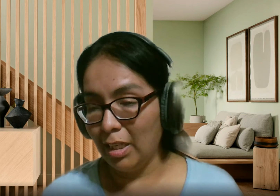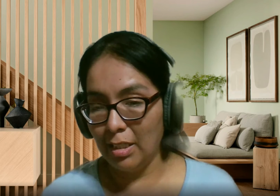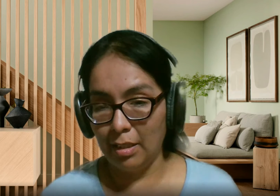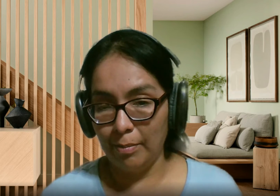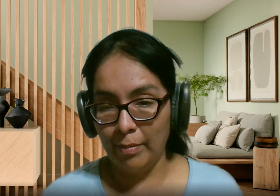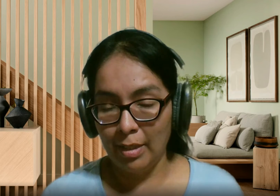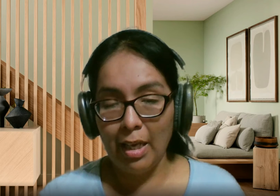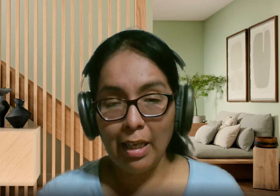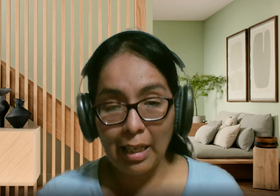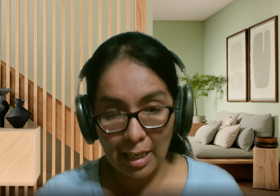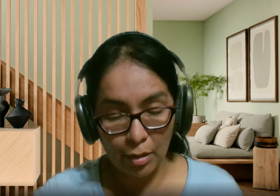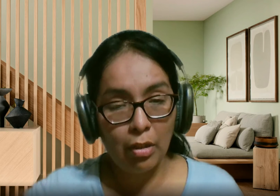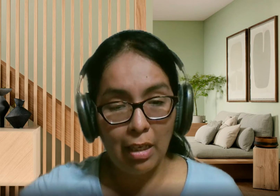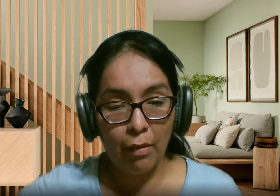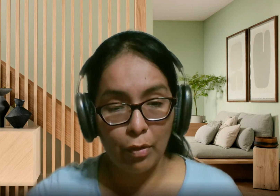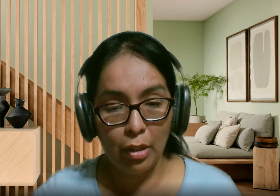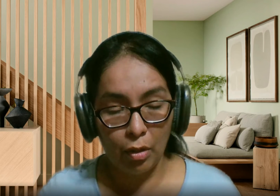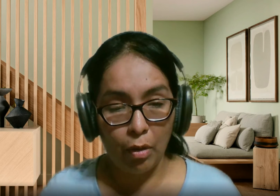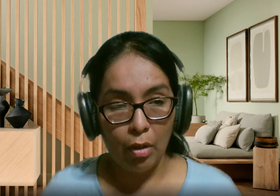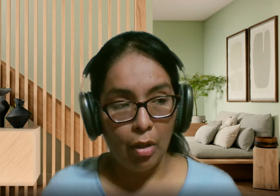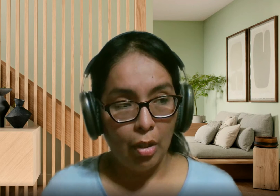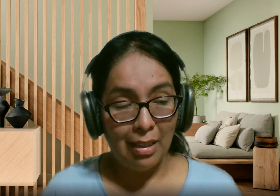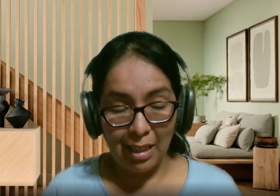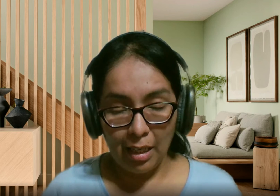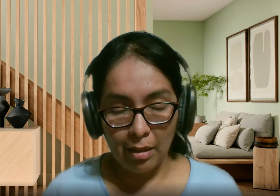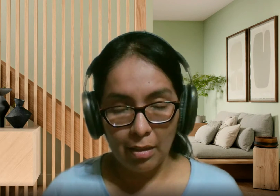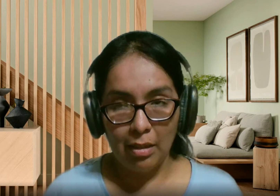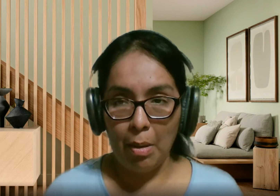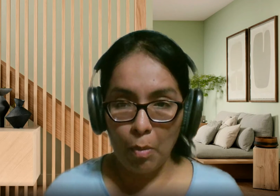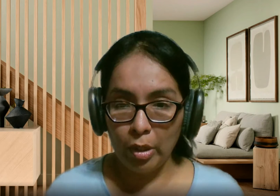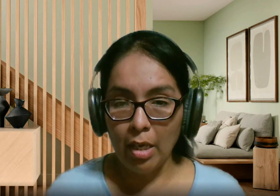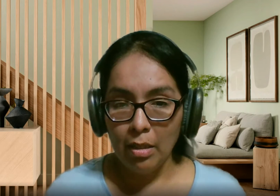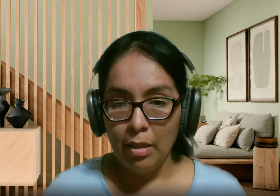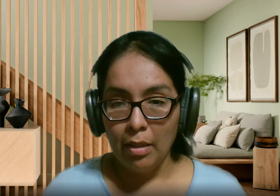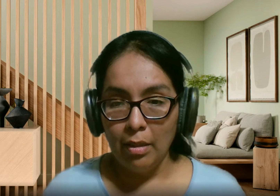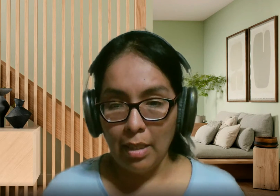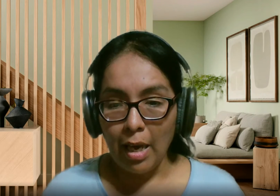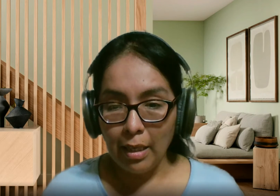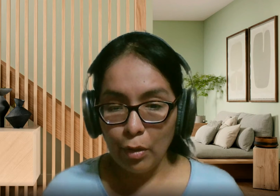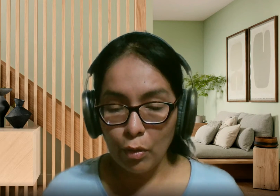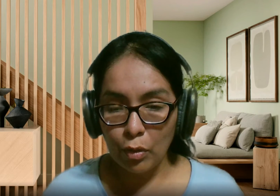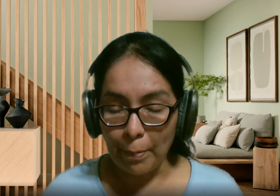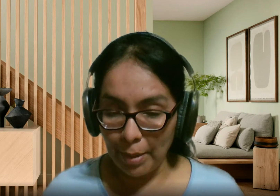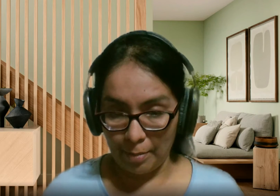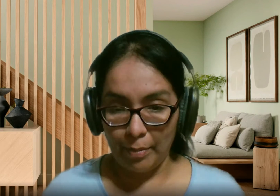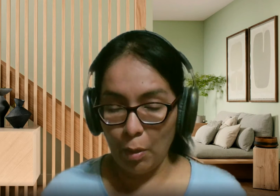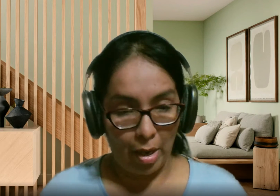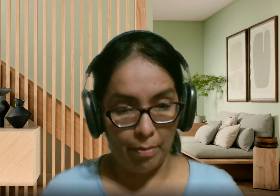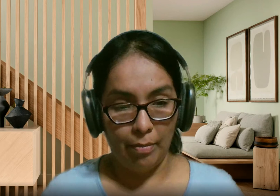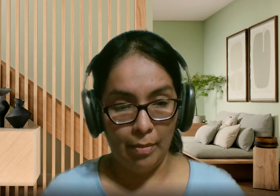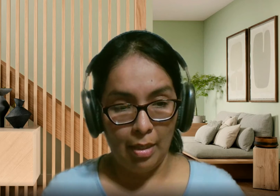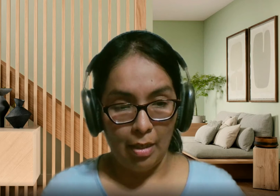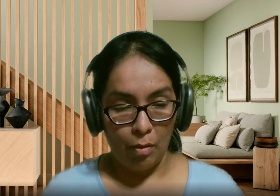costo ingresen. En el caso del linfocito T de memoria, ya ellos también,